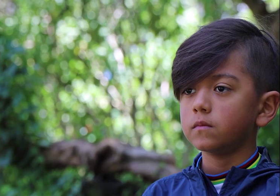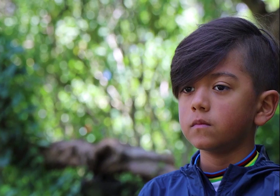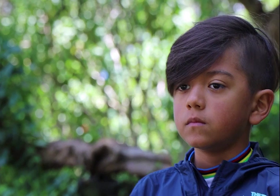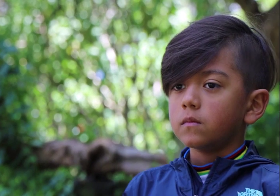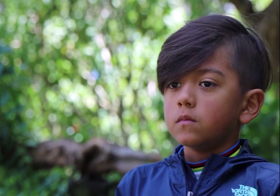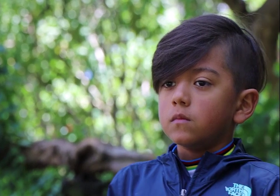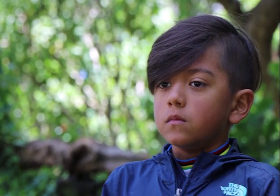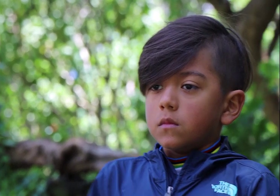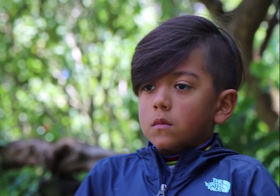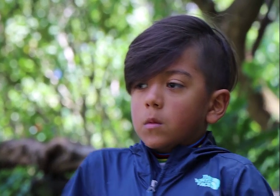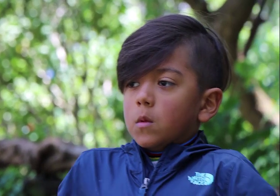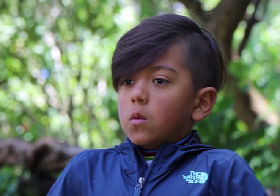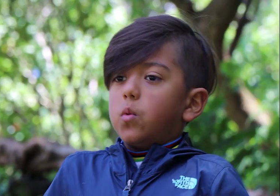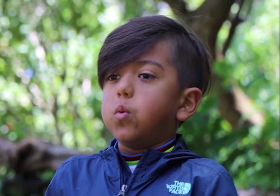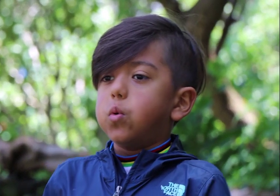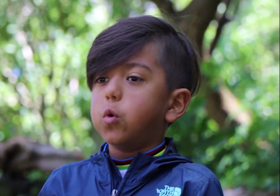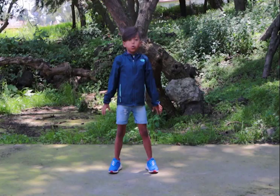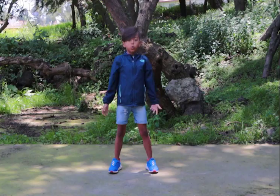descansamos, relajamos,